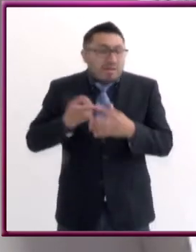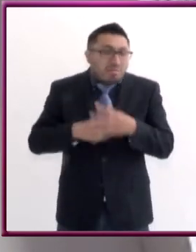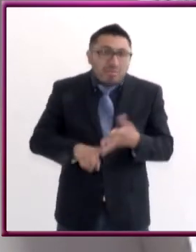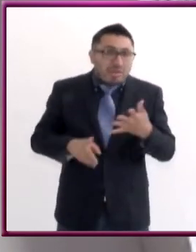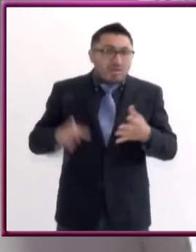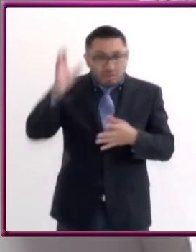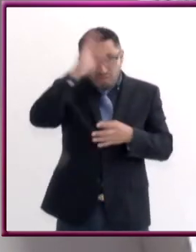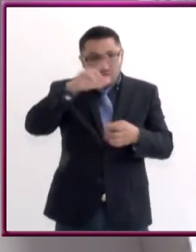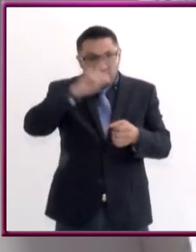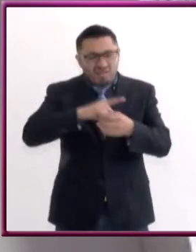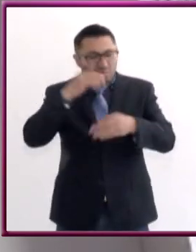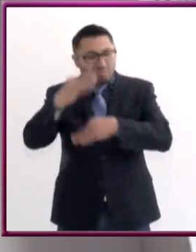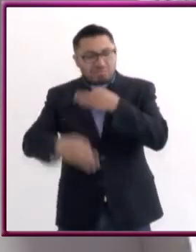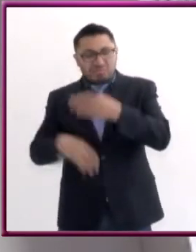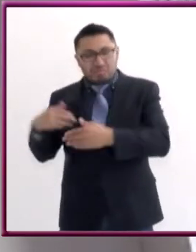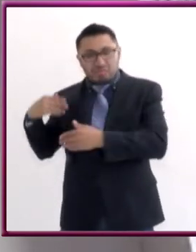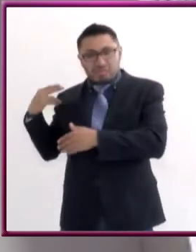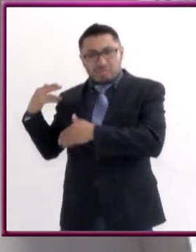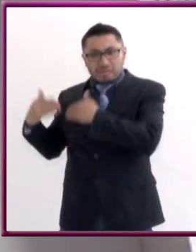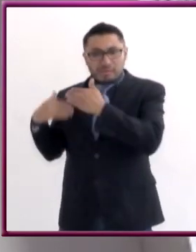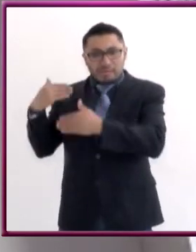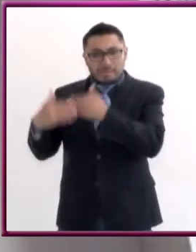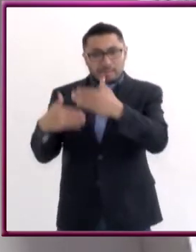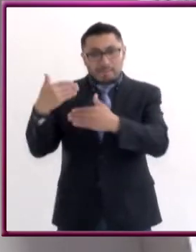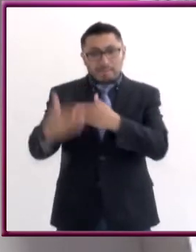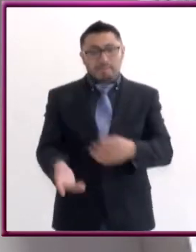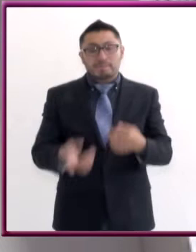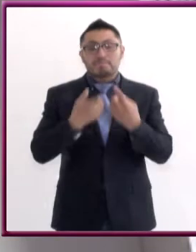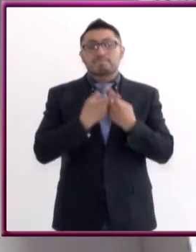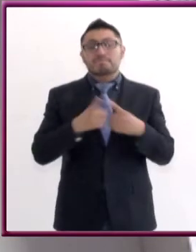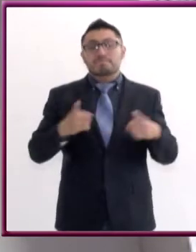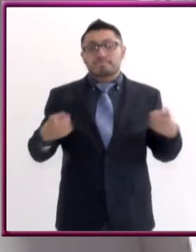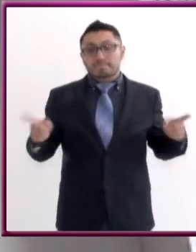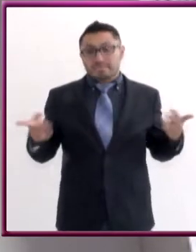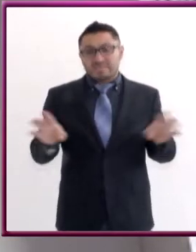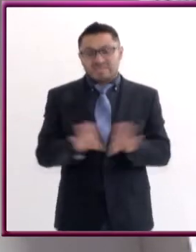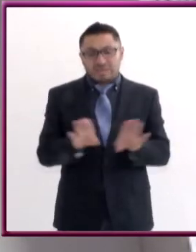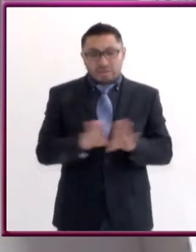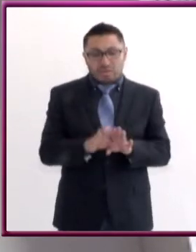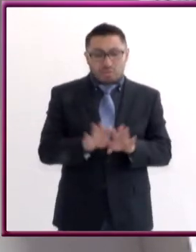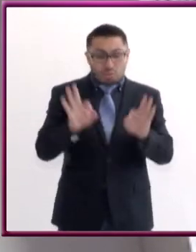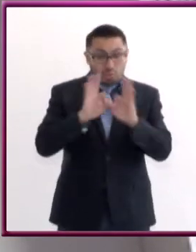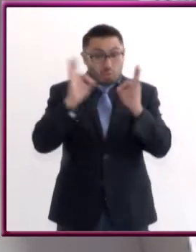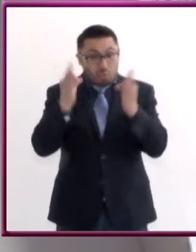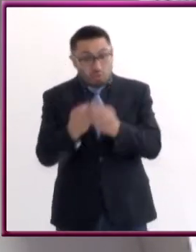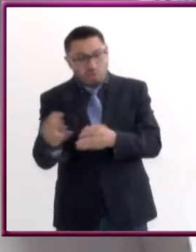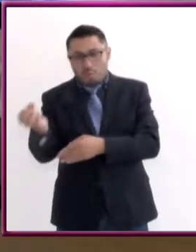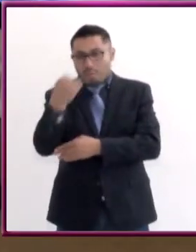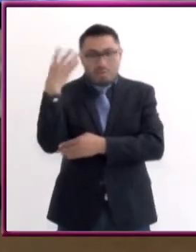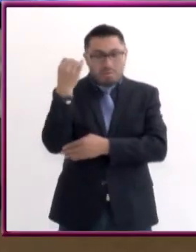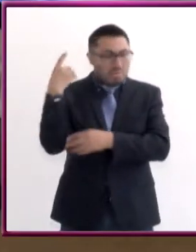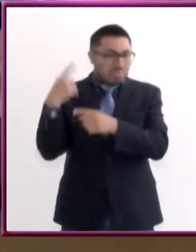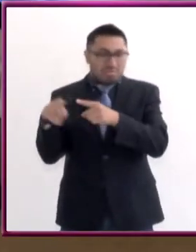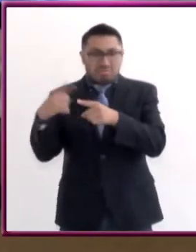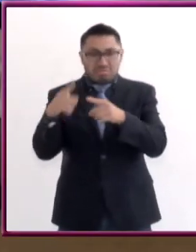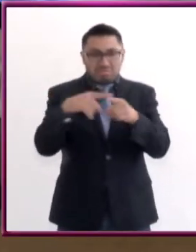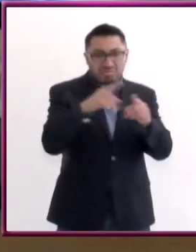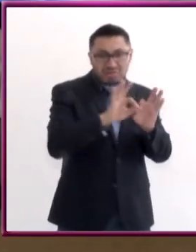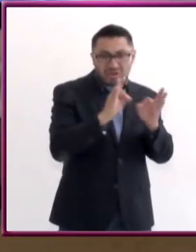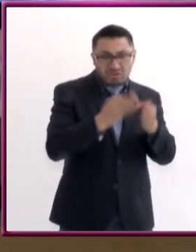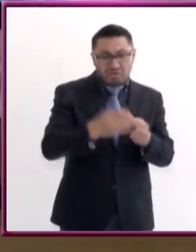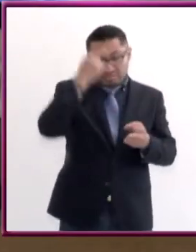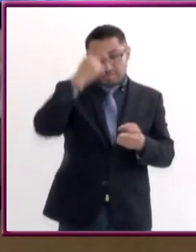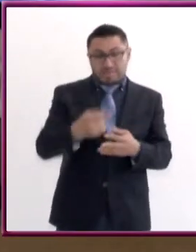Las culturas, en todas las culturas, ¿no? Se han desarrollado ritos y rituales para